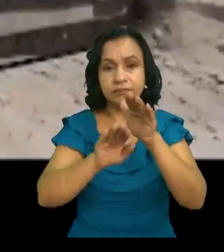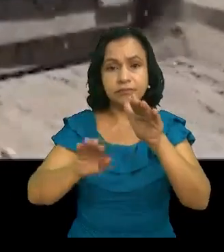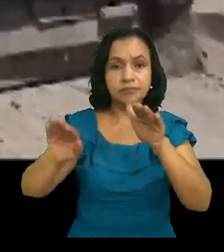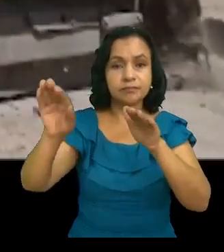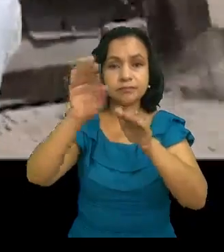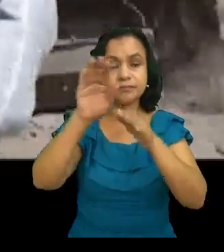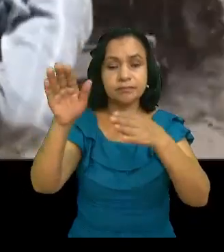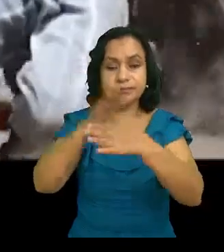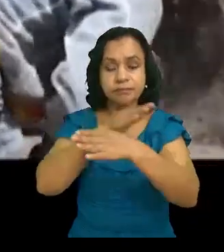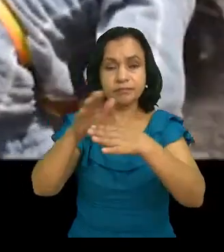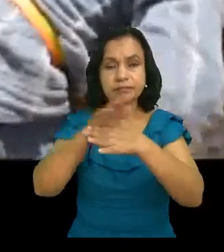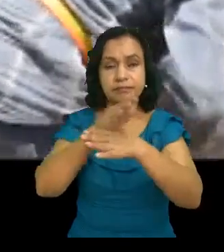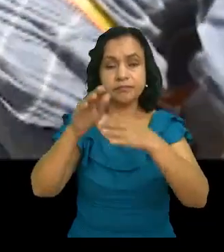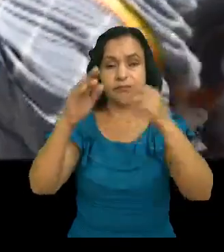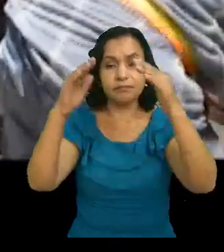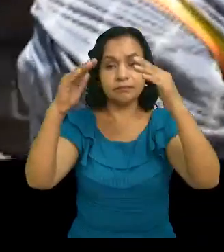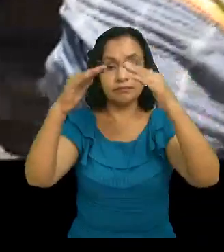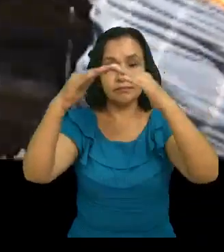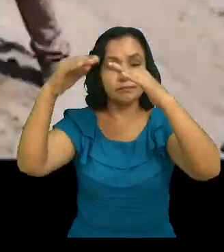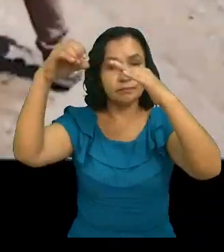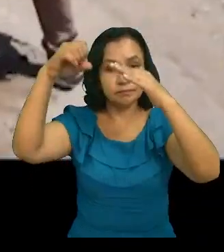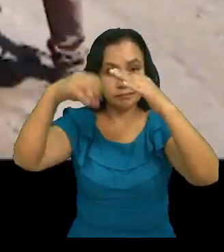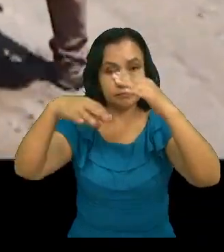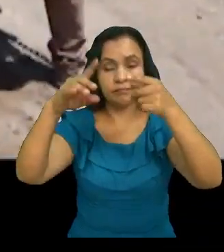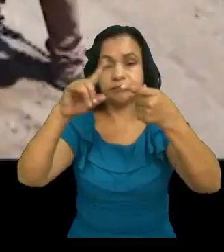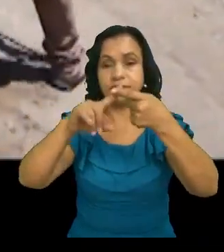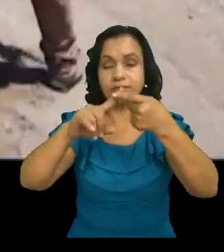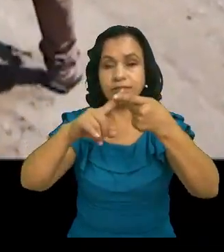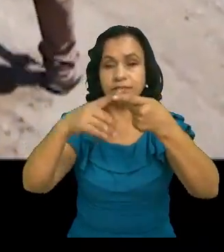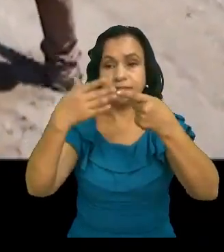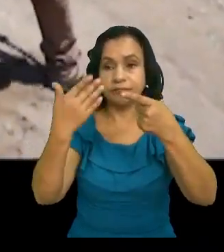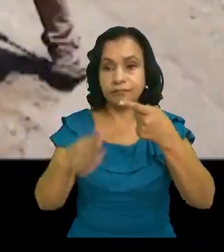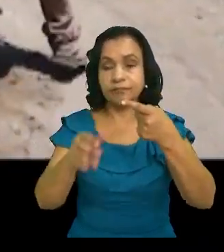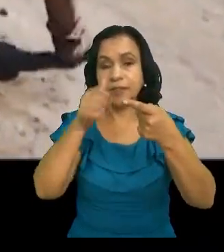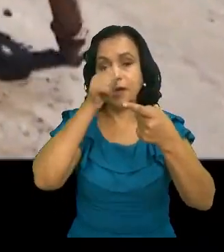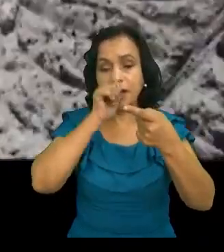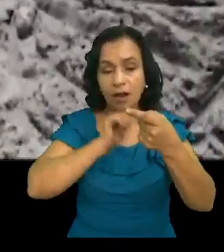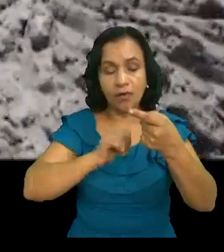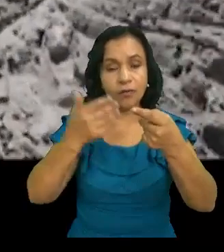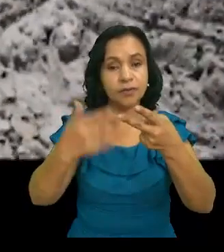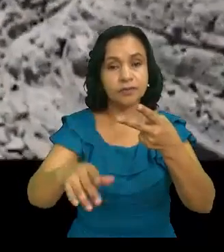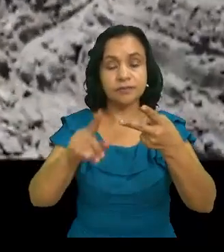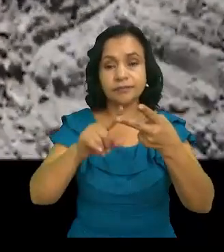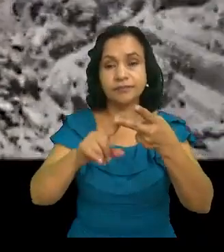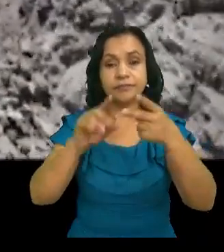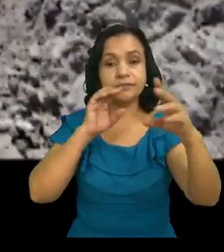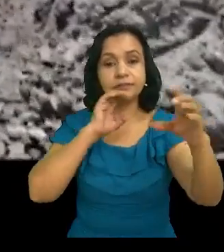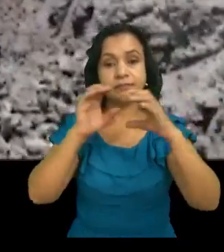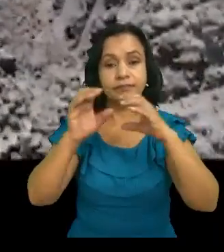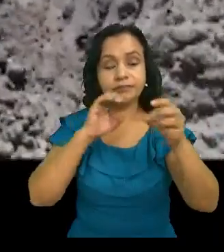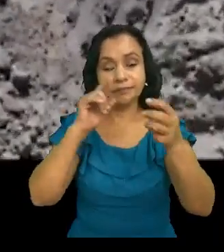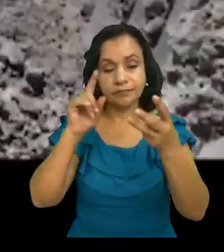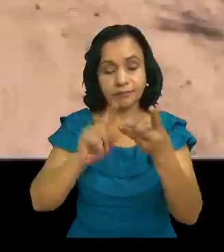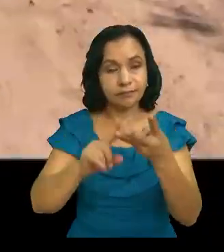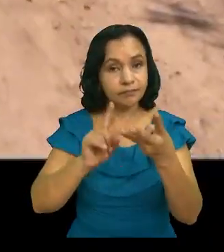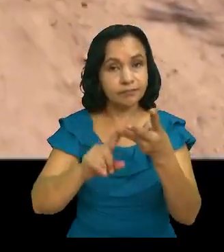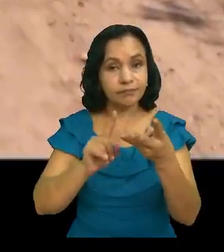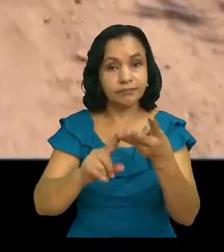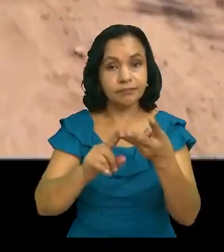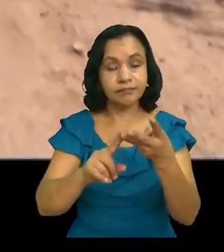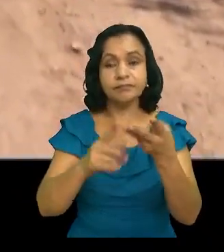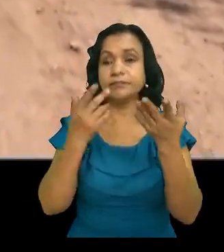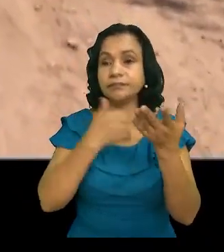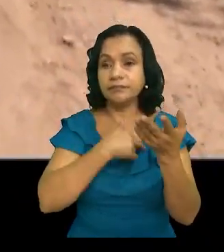mismas regiones la energía eléctrica, va penetrando el agua potable, las comunicaciones, y también